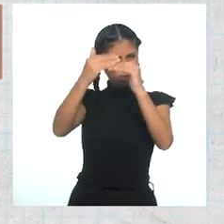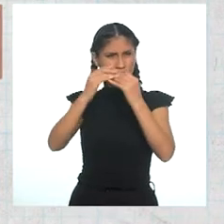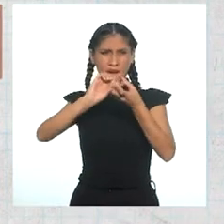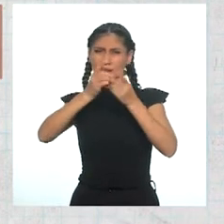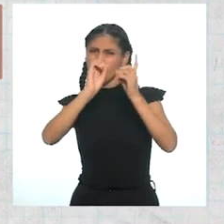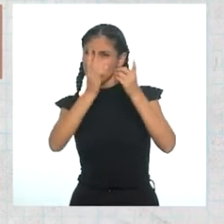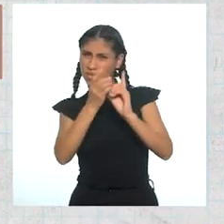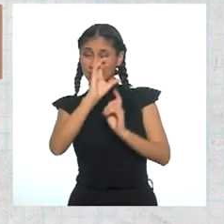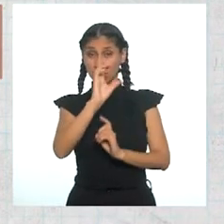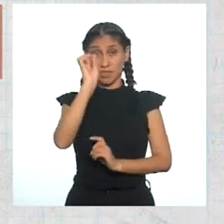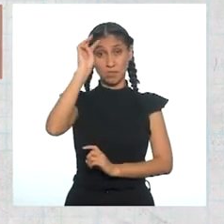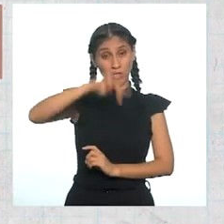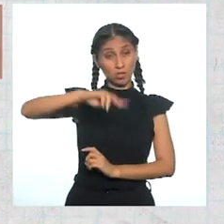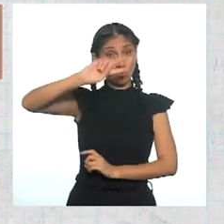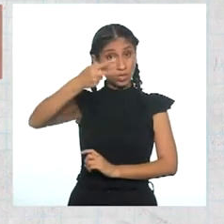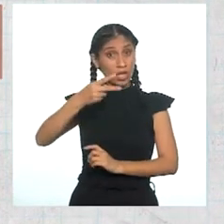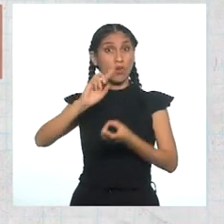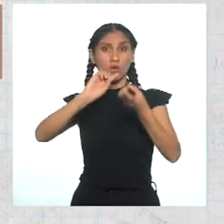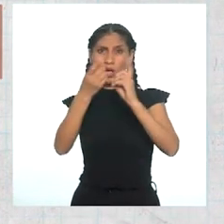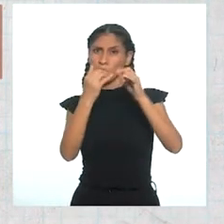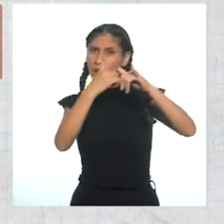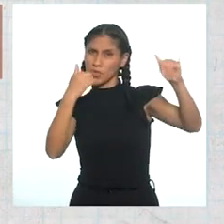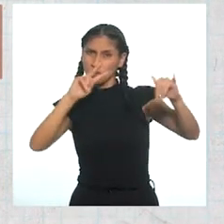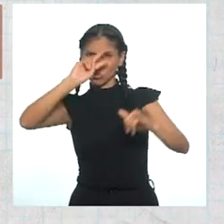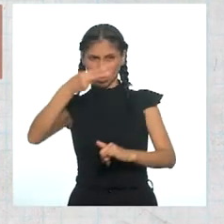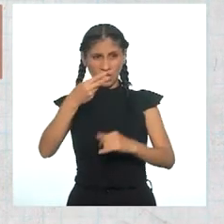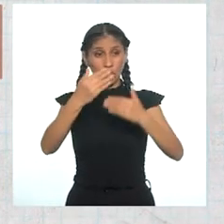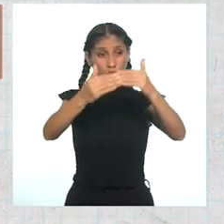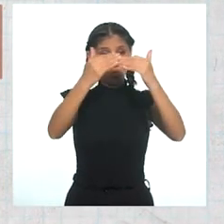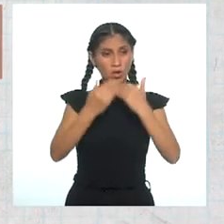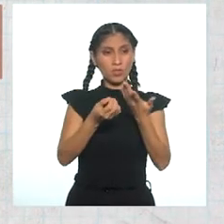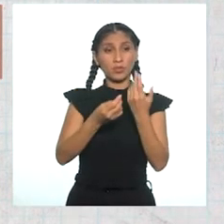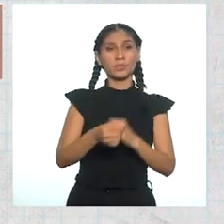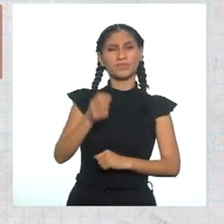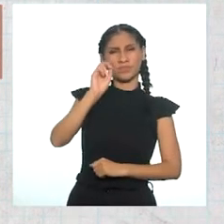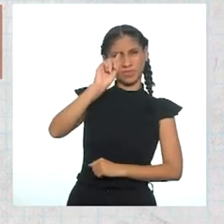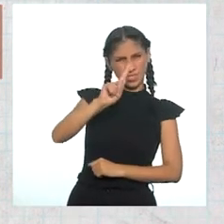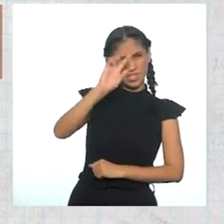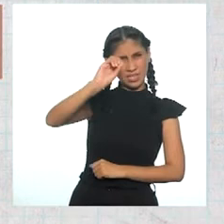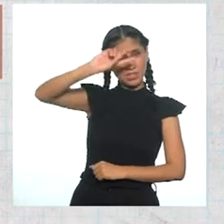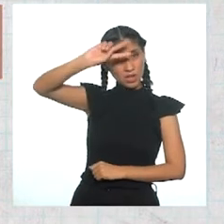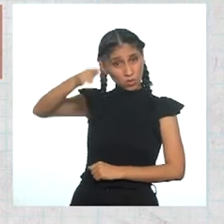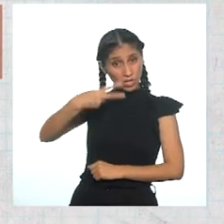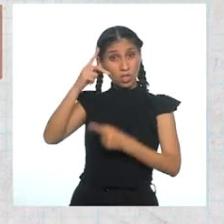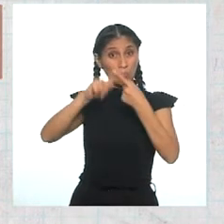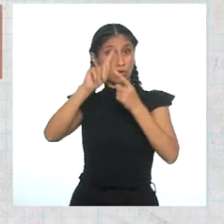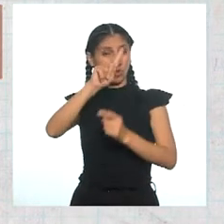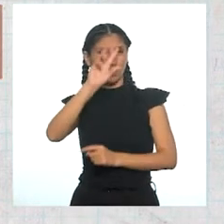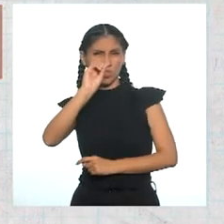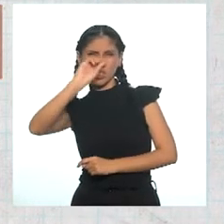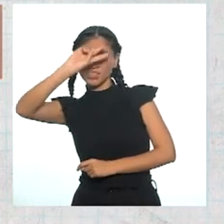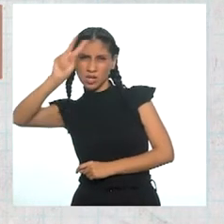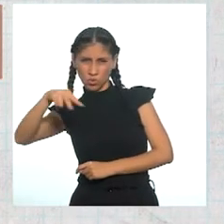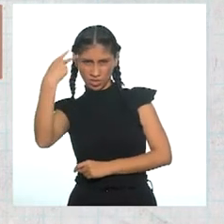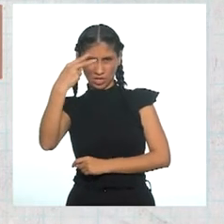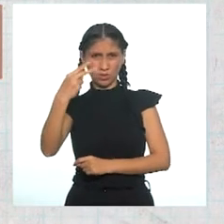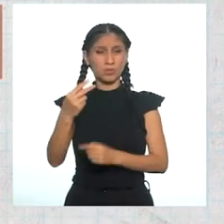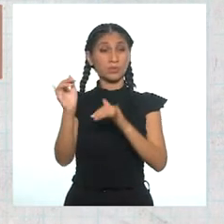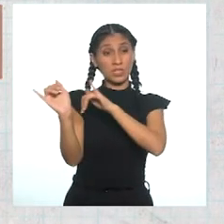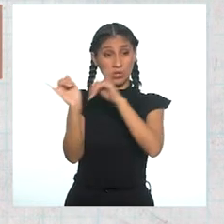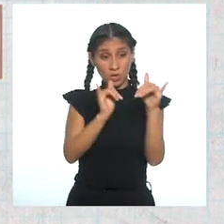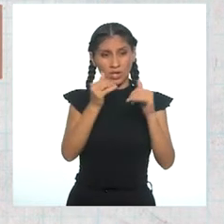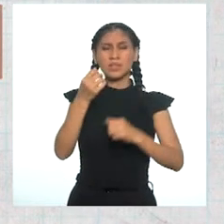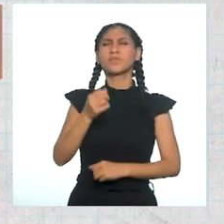de centímetros cuadrados a metros cuadrados, dividimos entre el producto de 10 al cuadrado por 10 al cuadrado, es decir, entre 10 a la